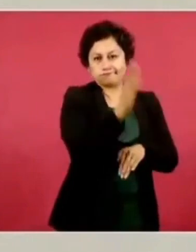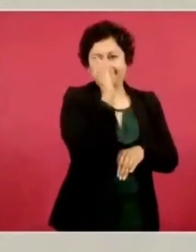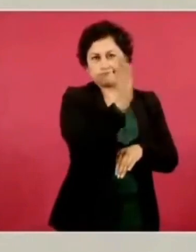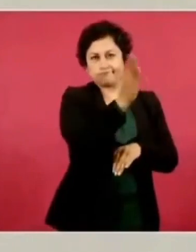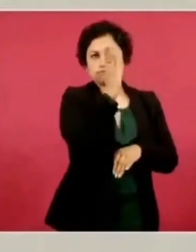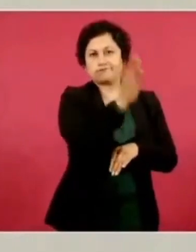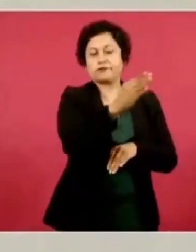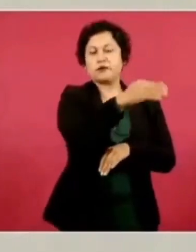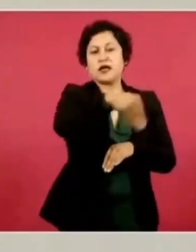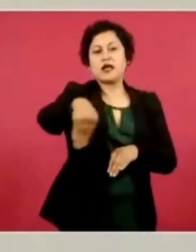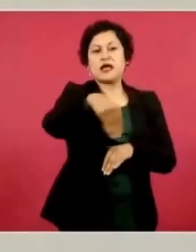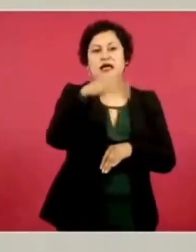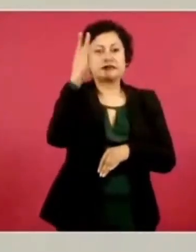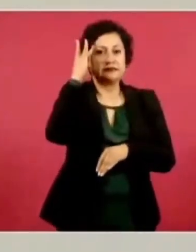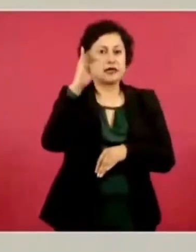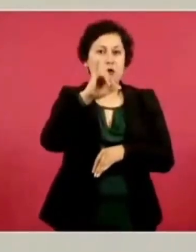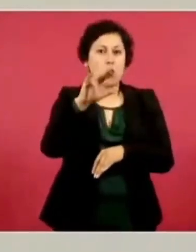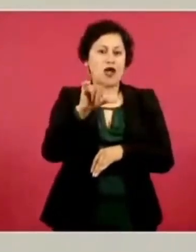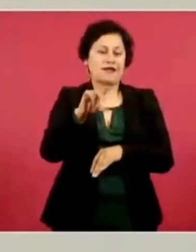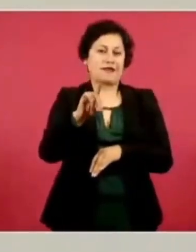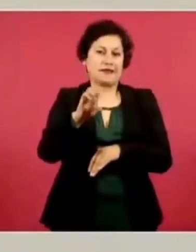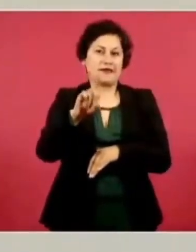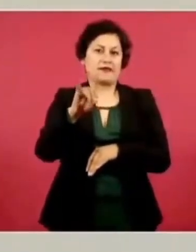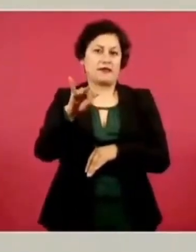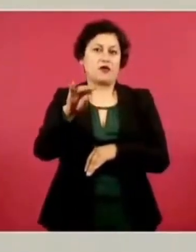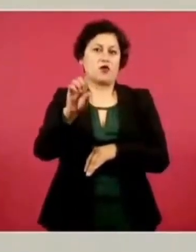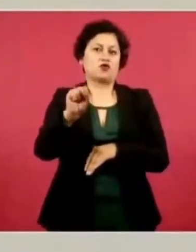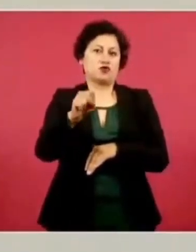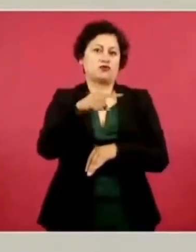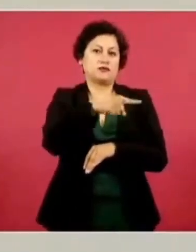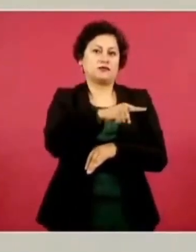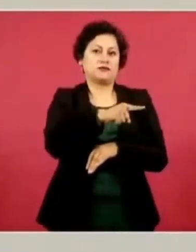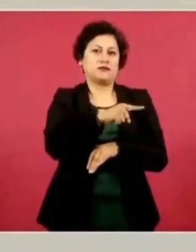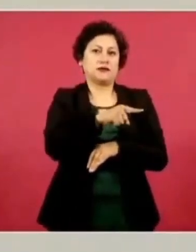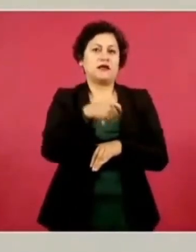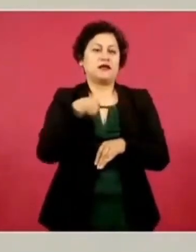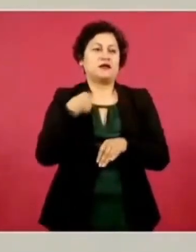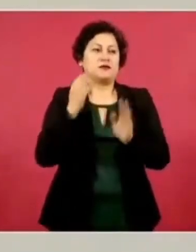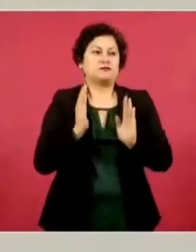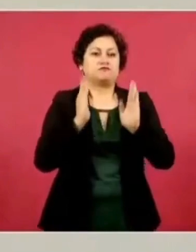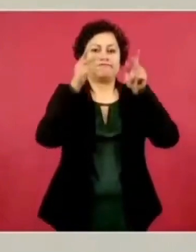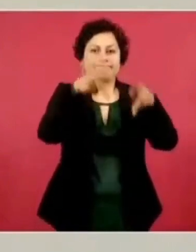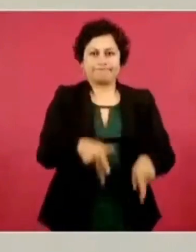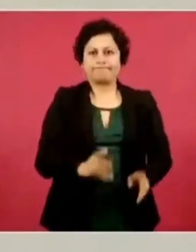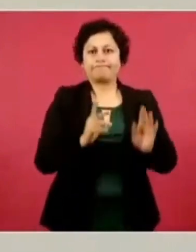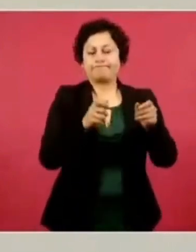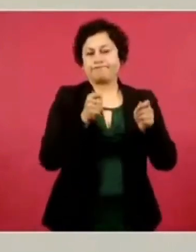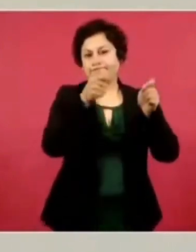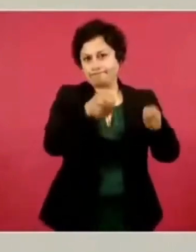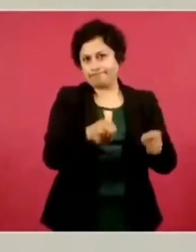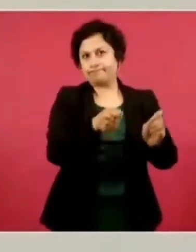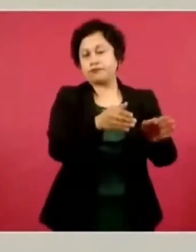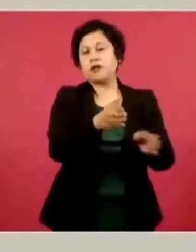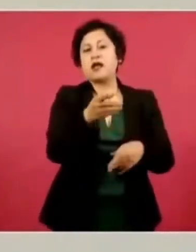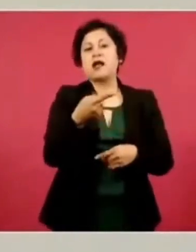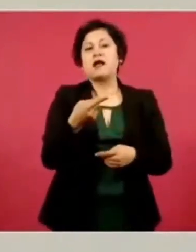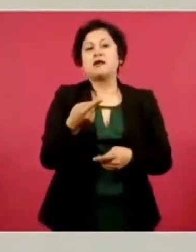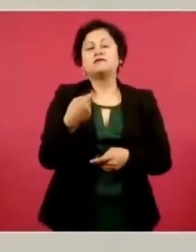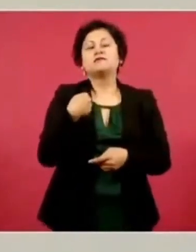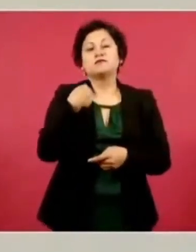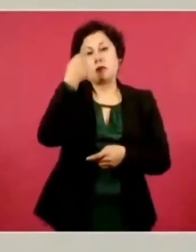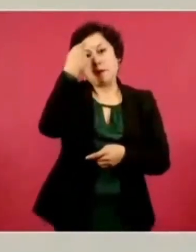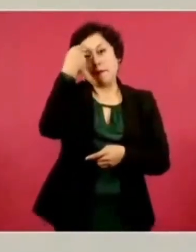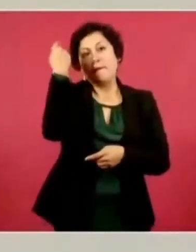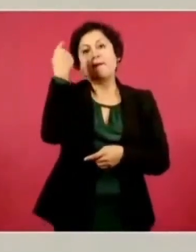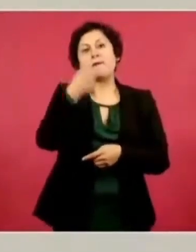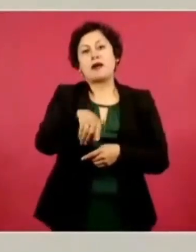de Dios hay un paso a desnivel, yo brinco, literal la camioneta brincó, entré al paso a desnivel para salir